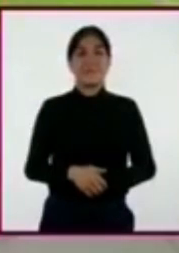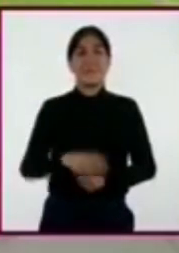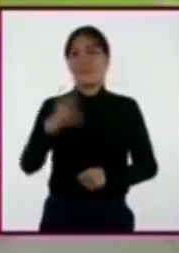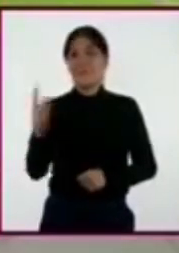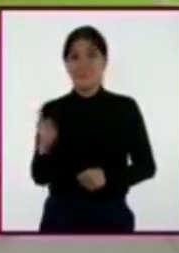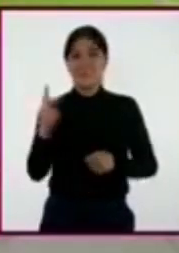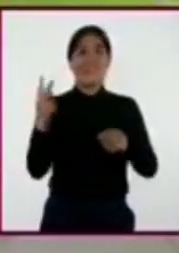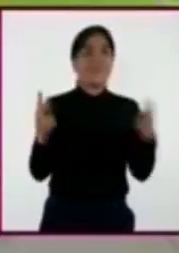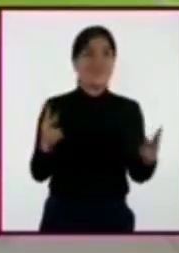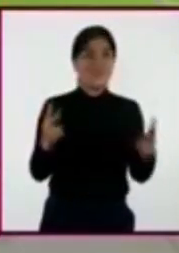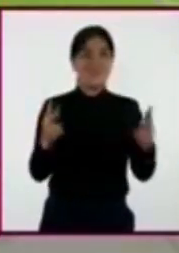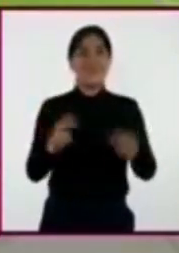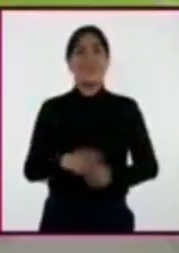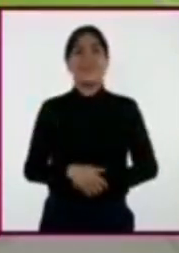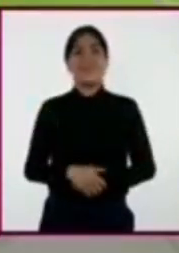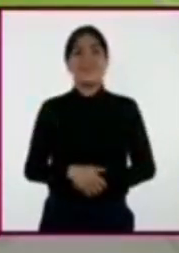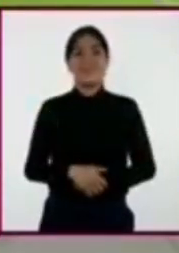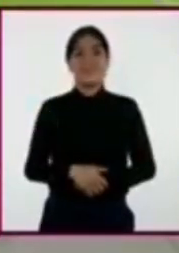2-2.